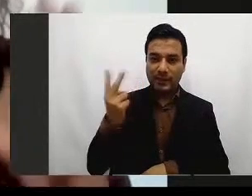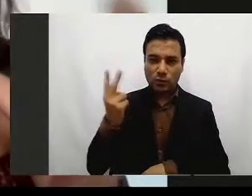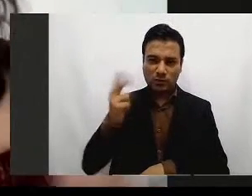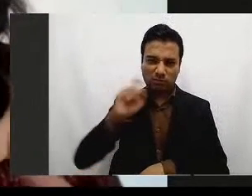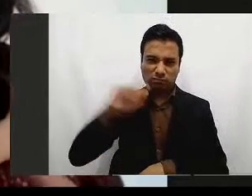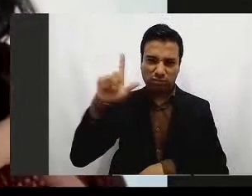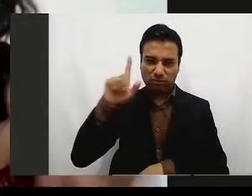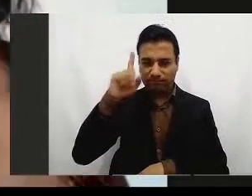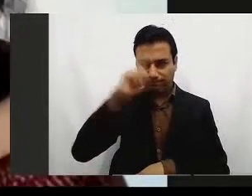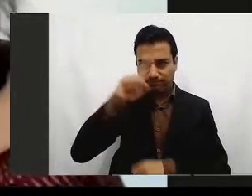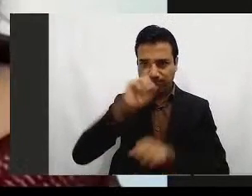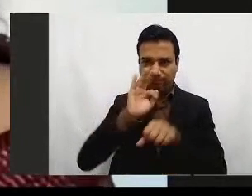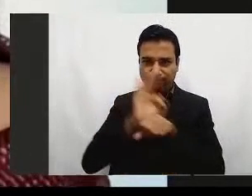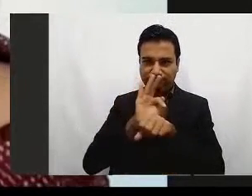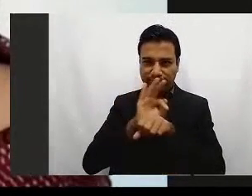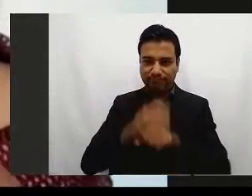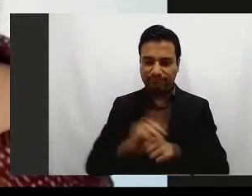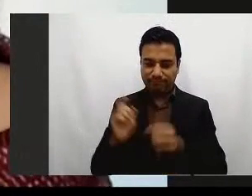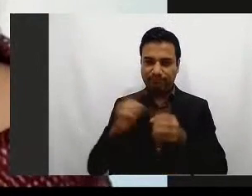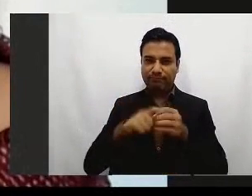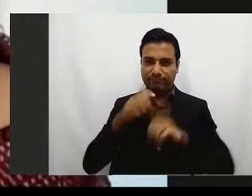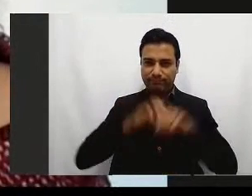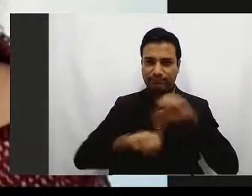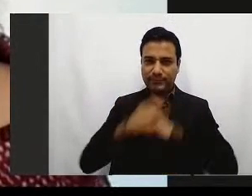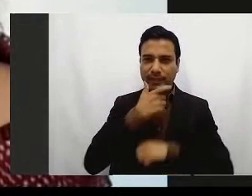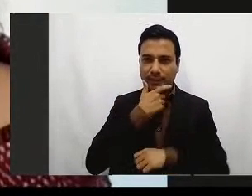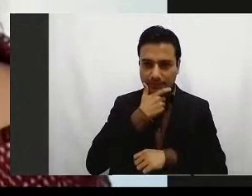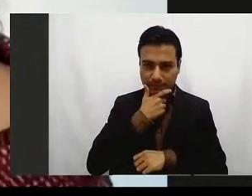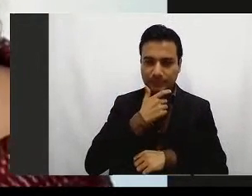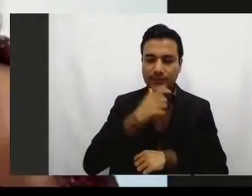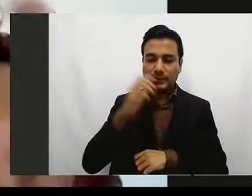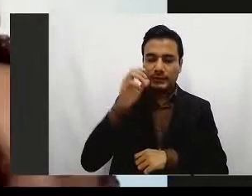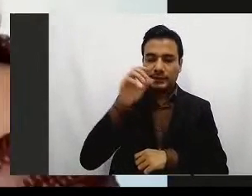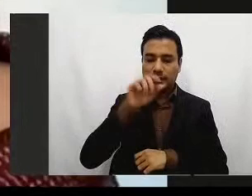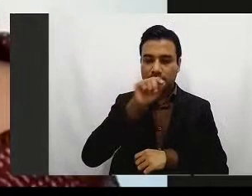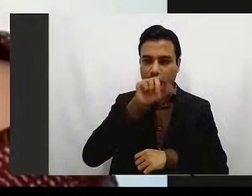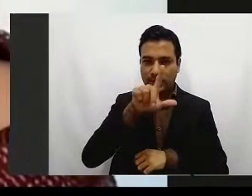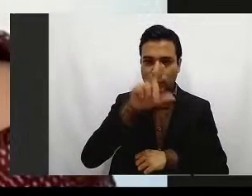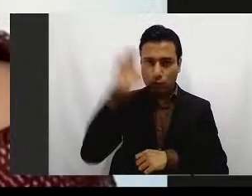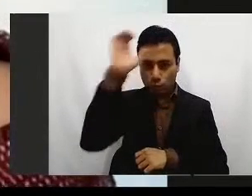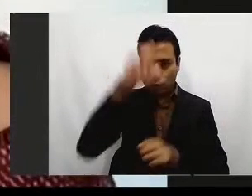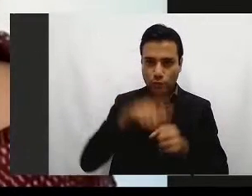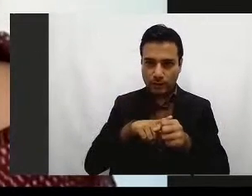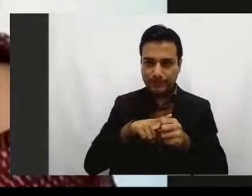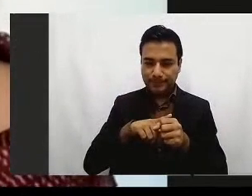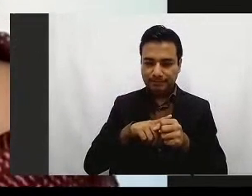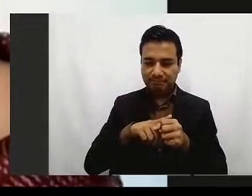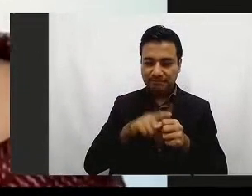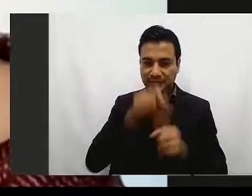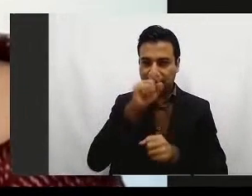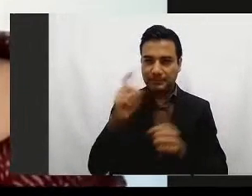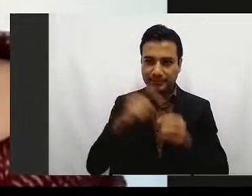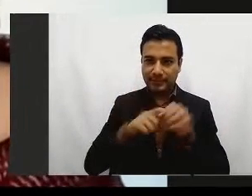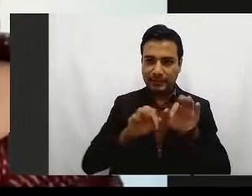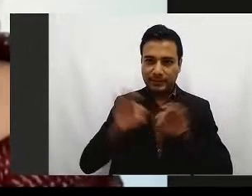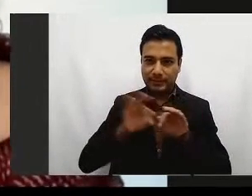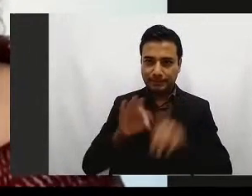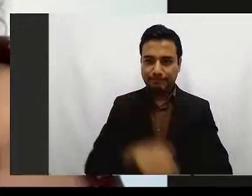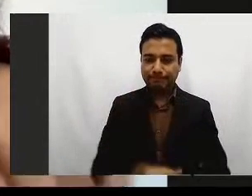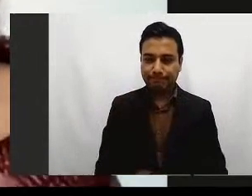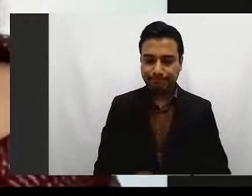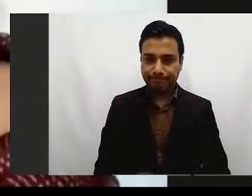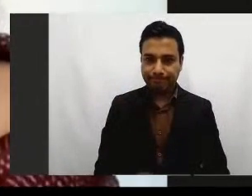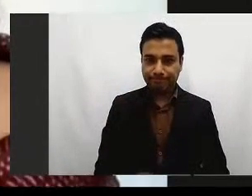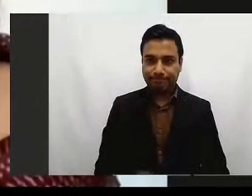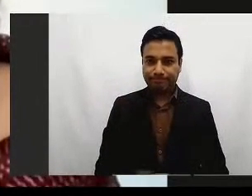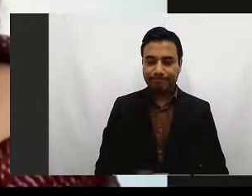las que el British Council México y Cultura Jalisco ha trabajado para diseñar y gestar este primer momento de innovación para la cultura.